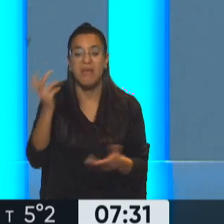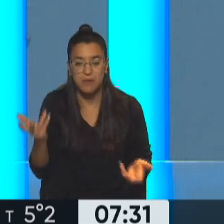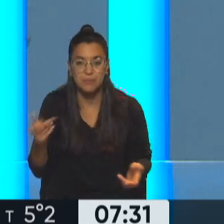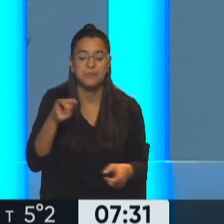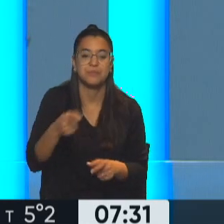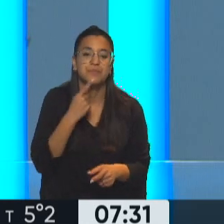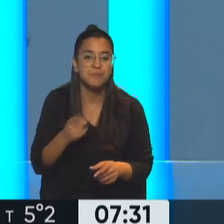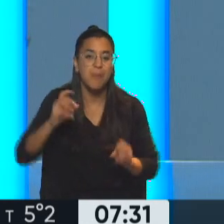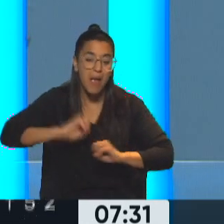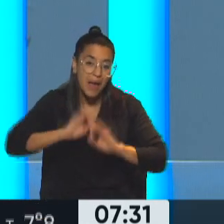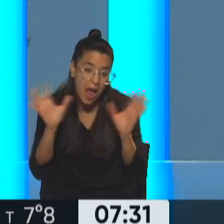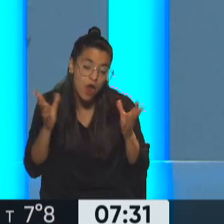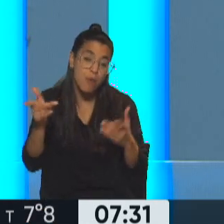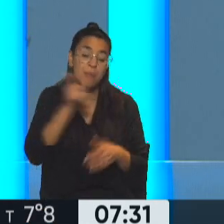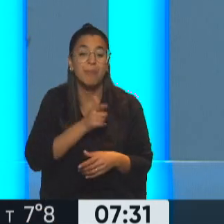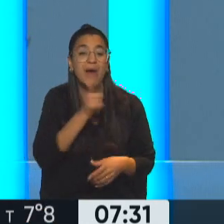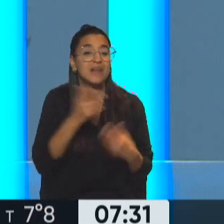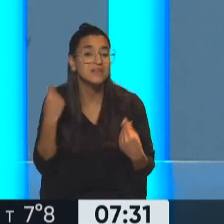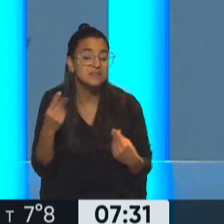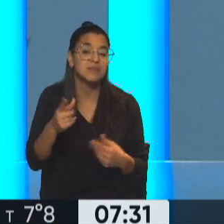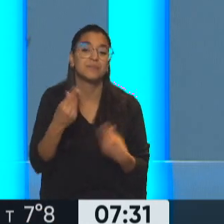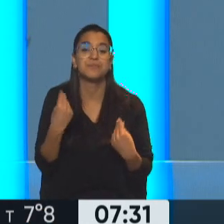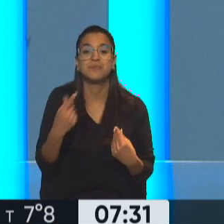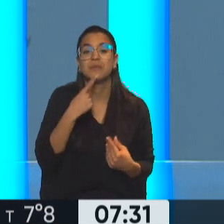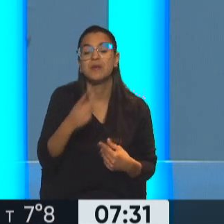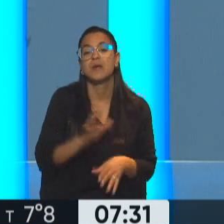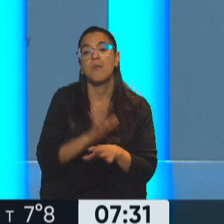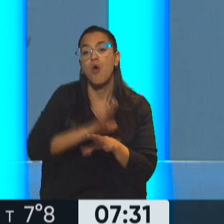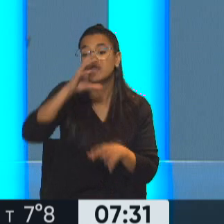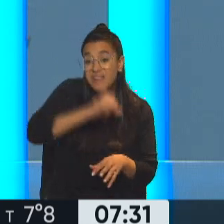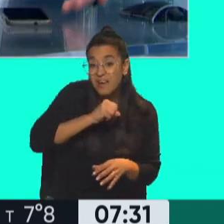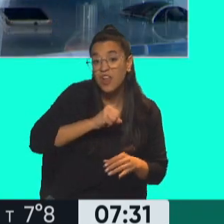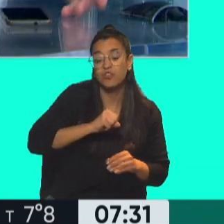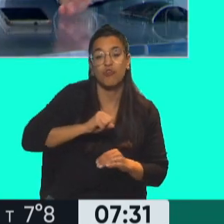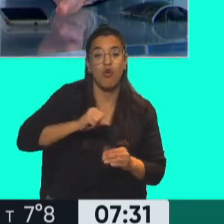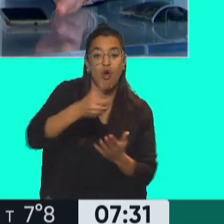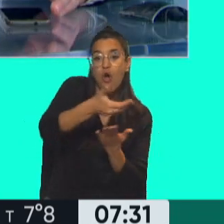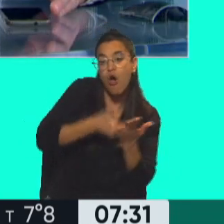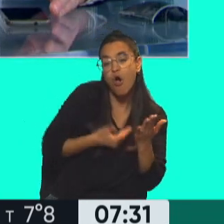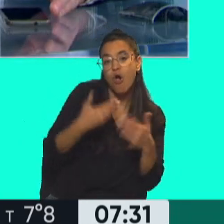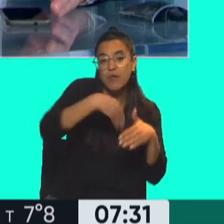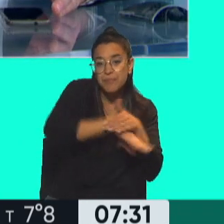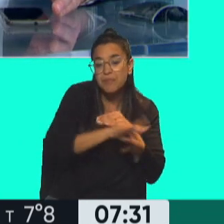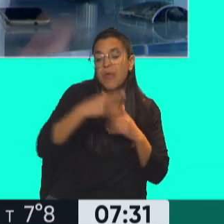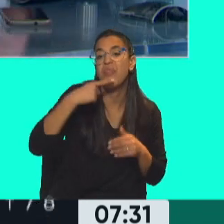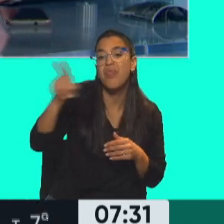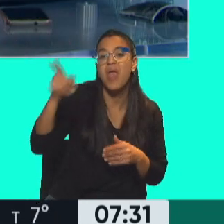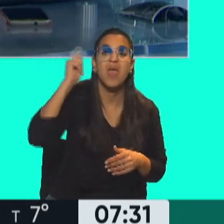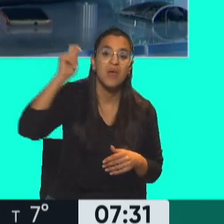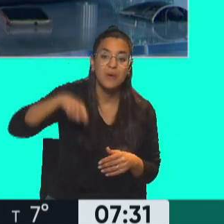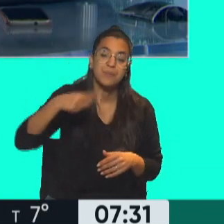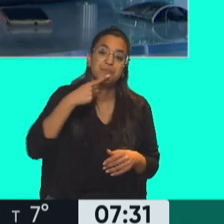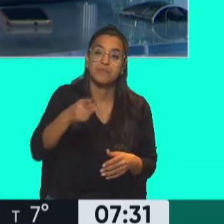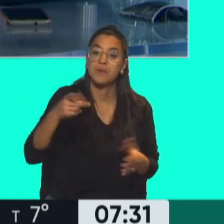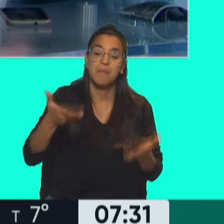el indicio más claro que todavía no está identificado es que se levantó el secreto de sumario. El secreto de sumario, te lo hemos contado en infinidad de oportunidades, eso,